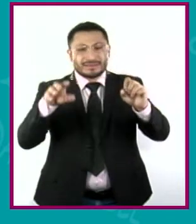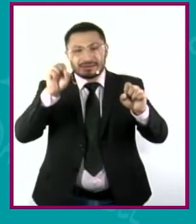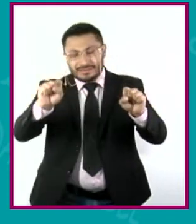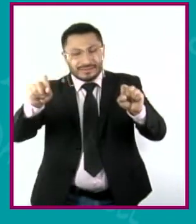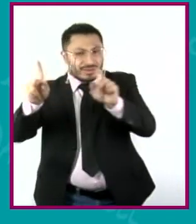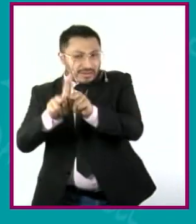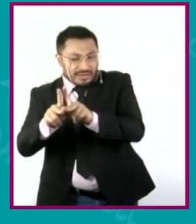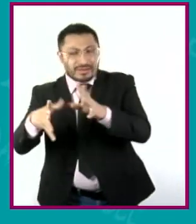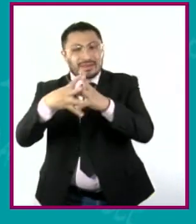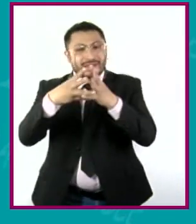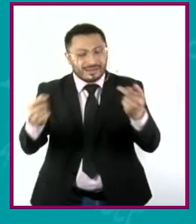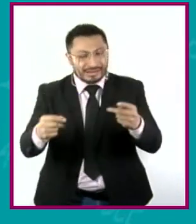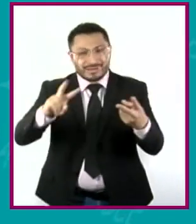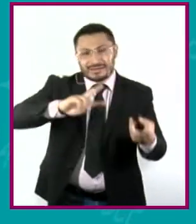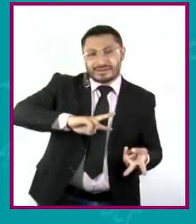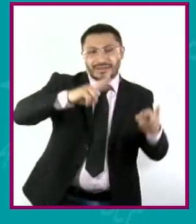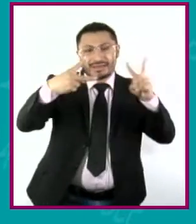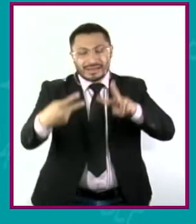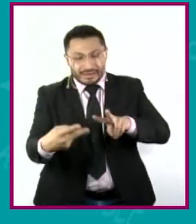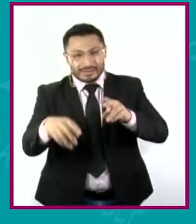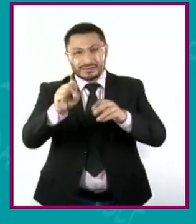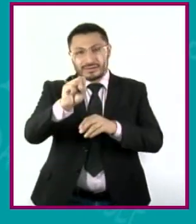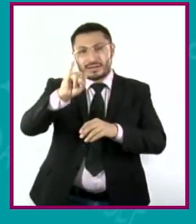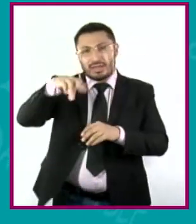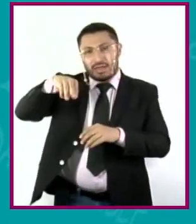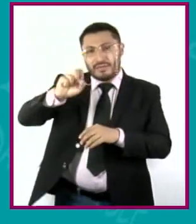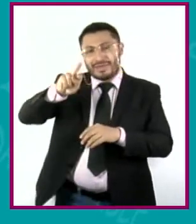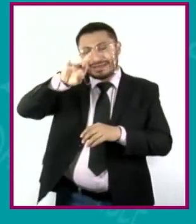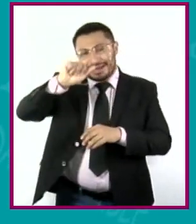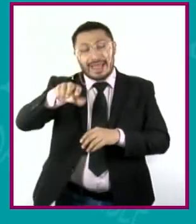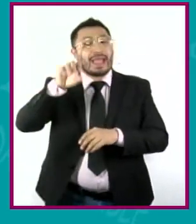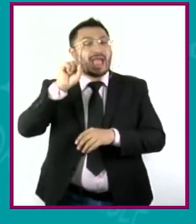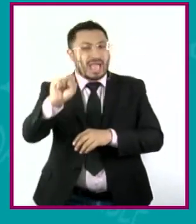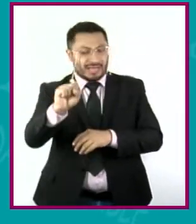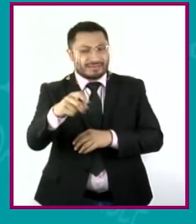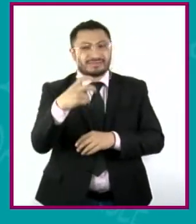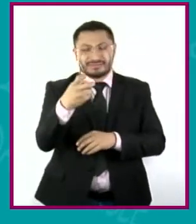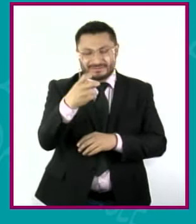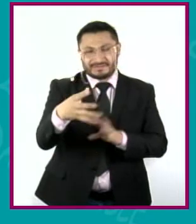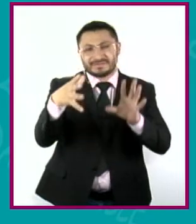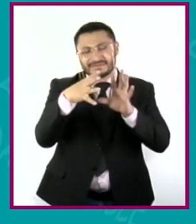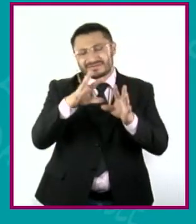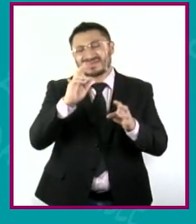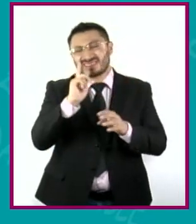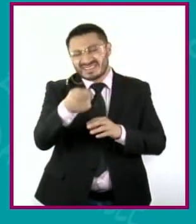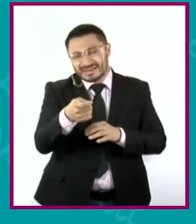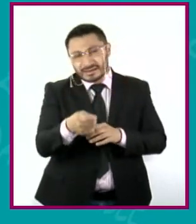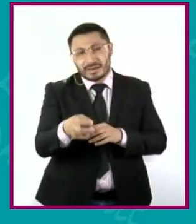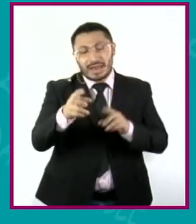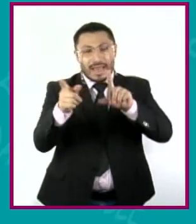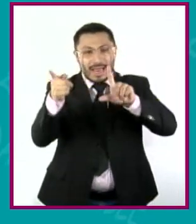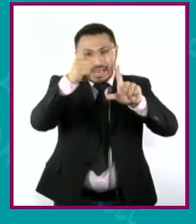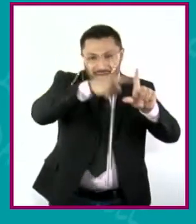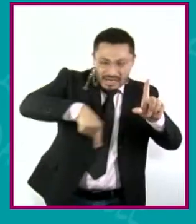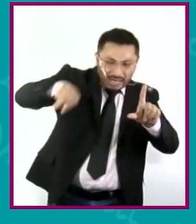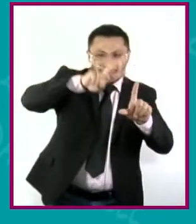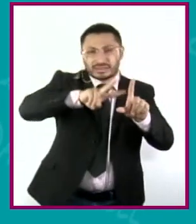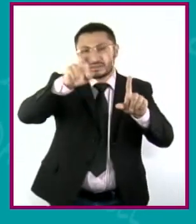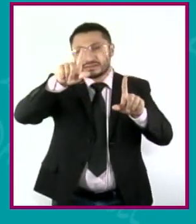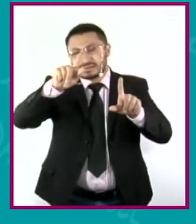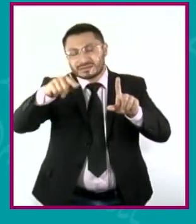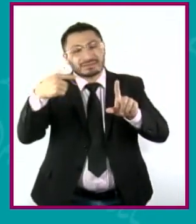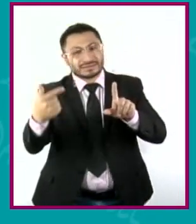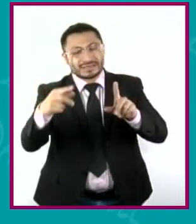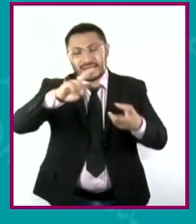llama el inverso de la simetría S. De este modo se entiende que la rotación de 270 grados es el inverso de